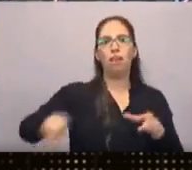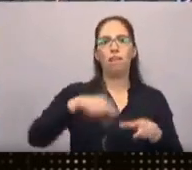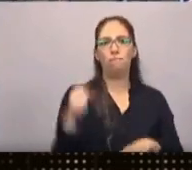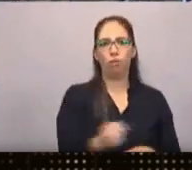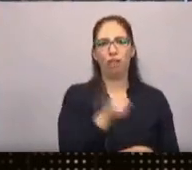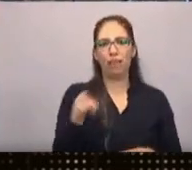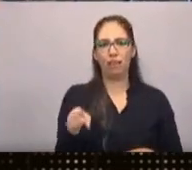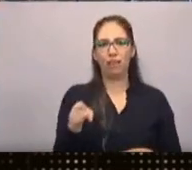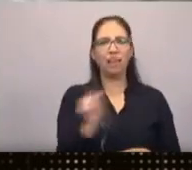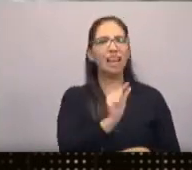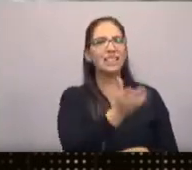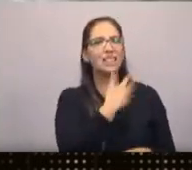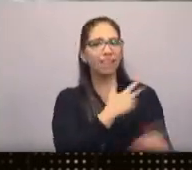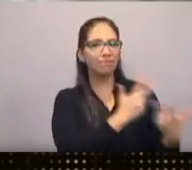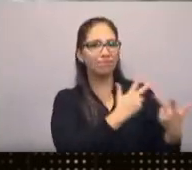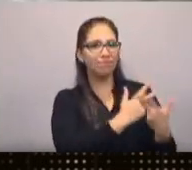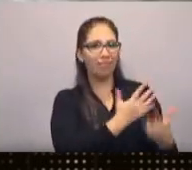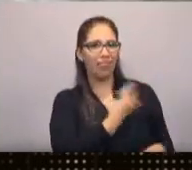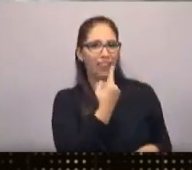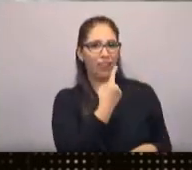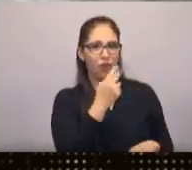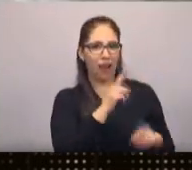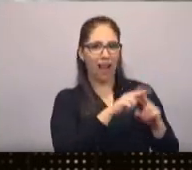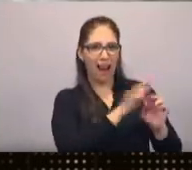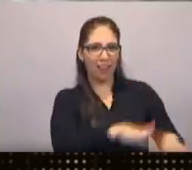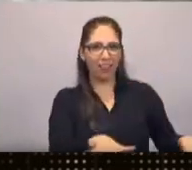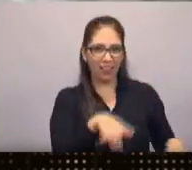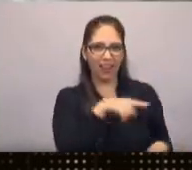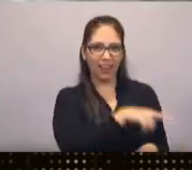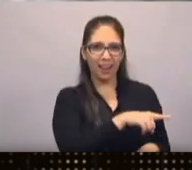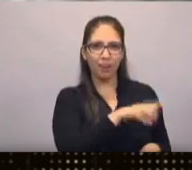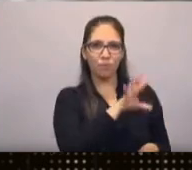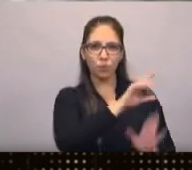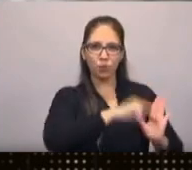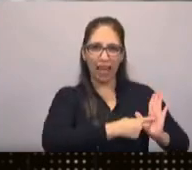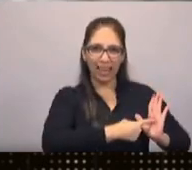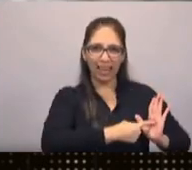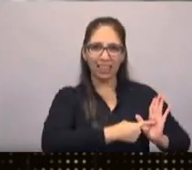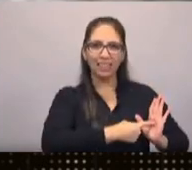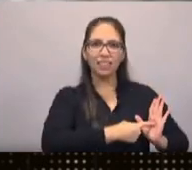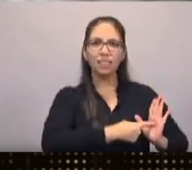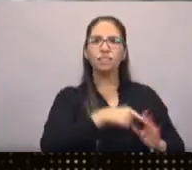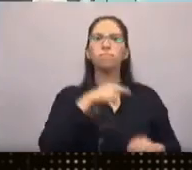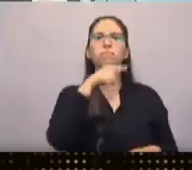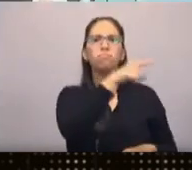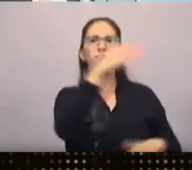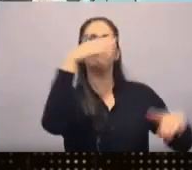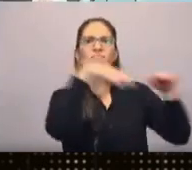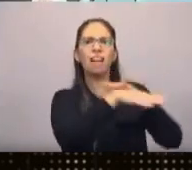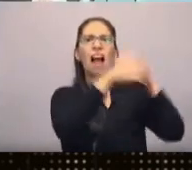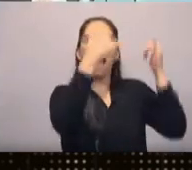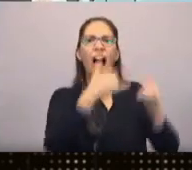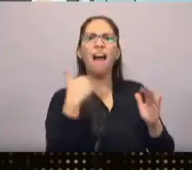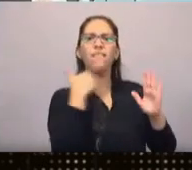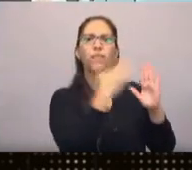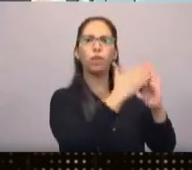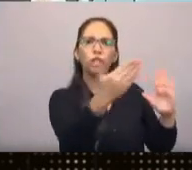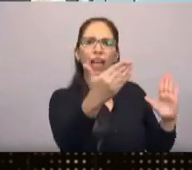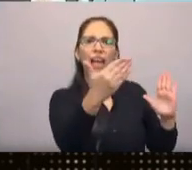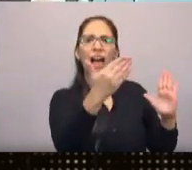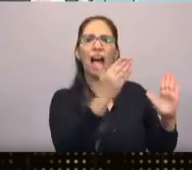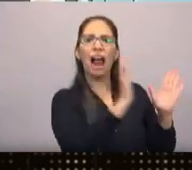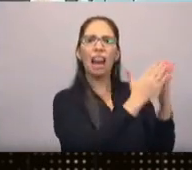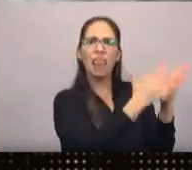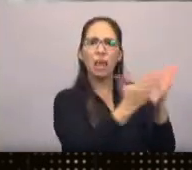hablaba Recién con la directora del nivel inicial de la provincia de Buenos Aires donde hemos Acá hay una biblioteca y libro ahora cortaron todos los